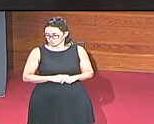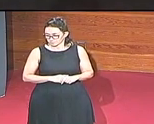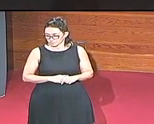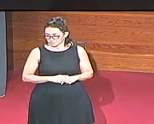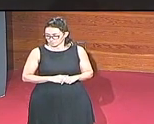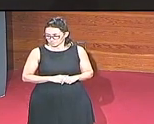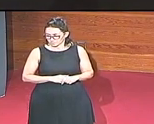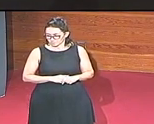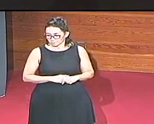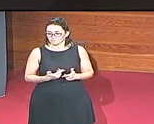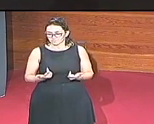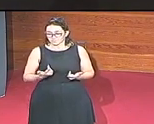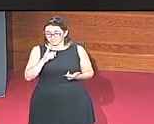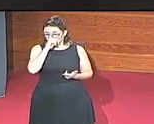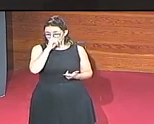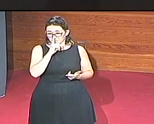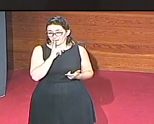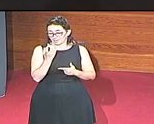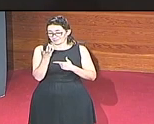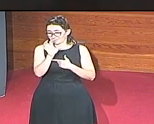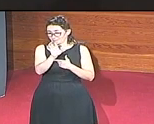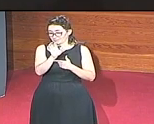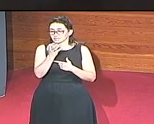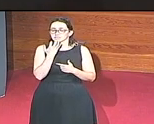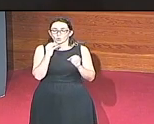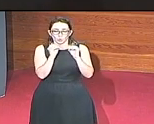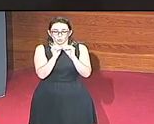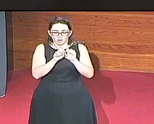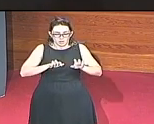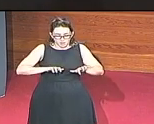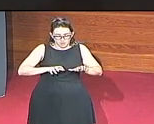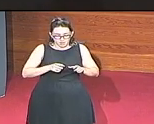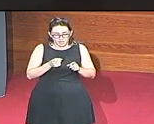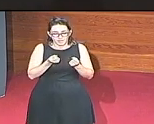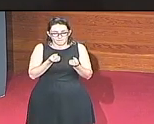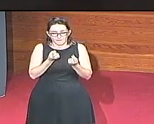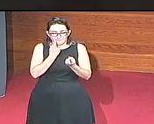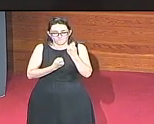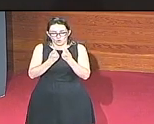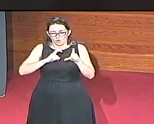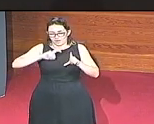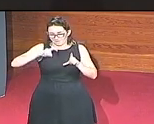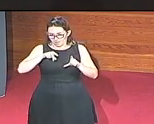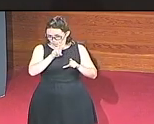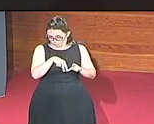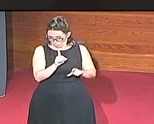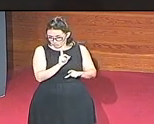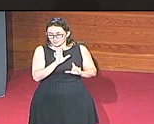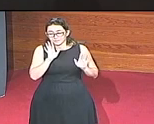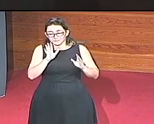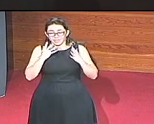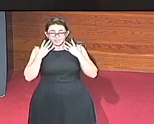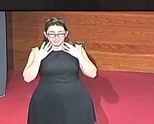las primeras imágenes que os enseñado cuando tú pones infografía en google no son infografías pero si son infografías por ejemplo lo que hacía da bien sin el